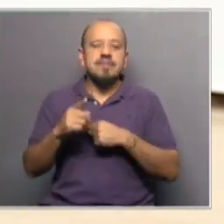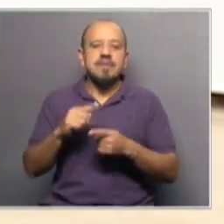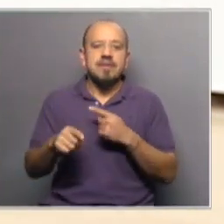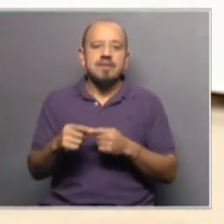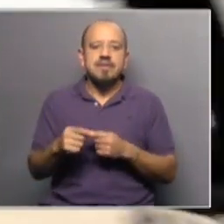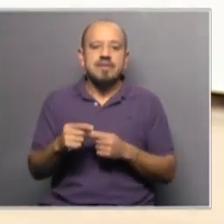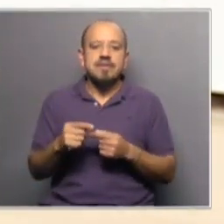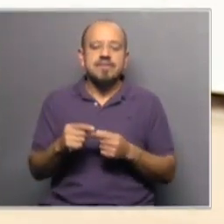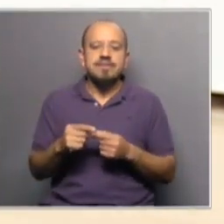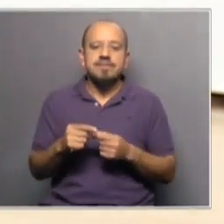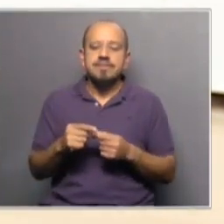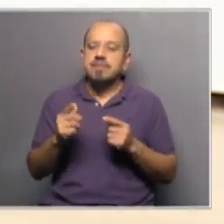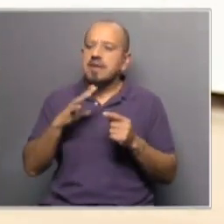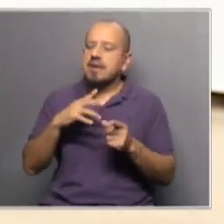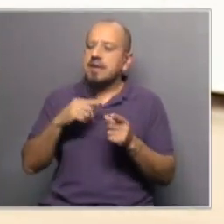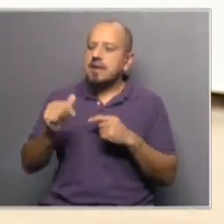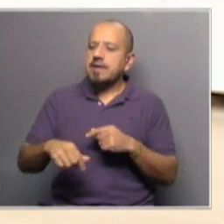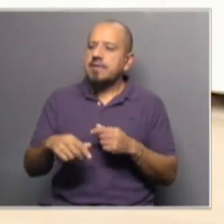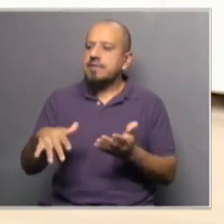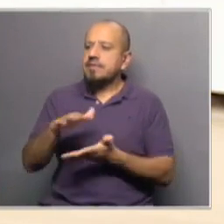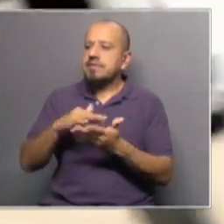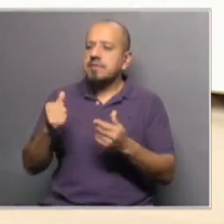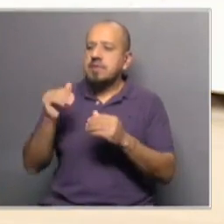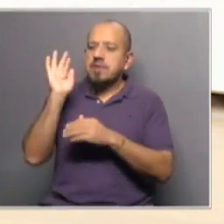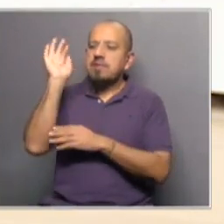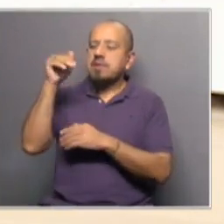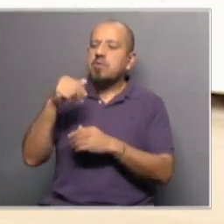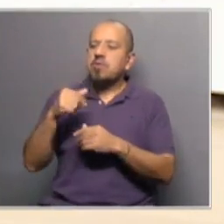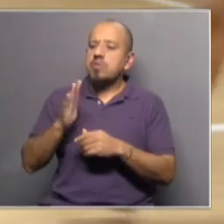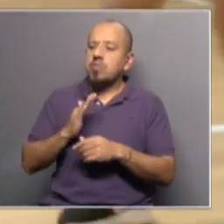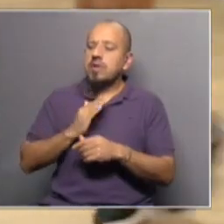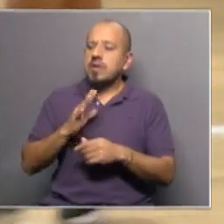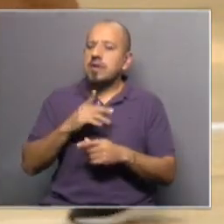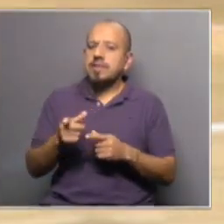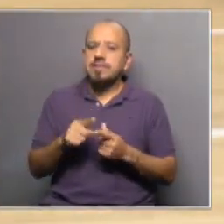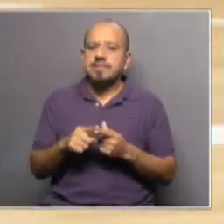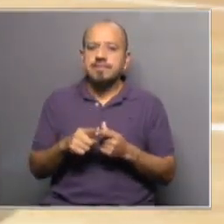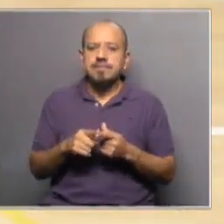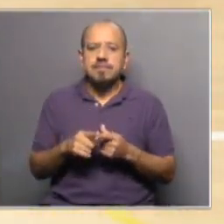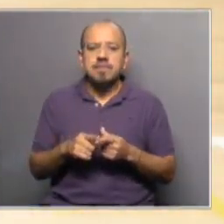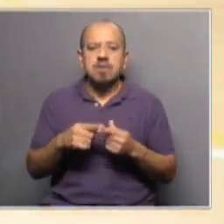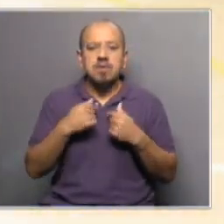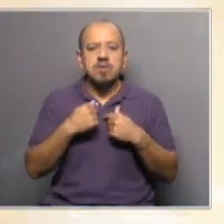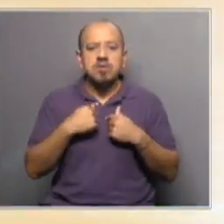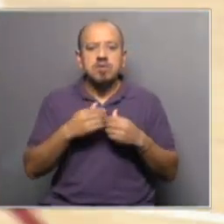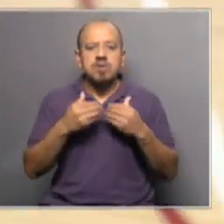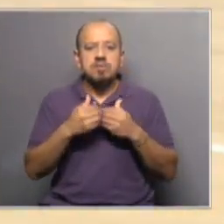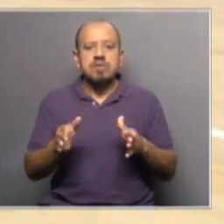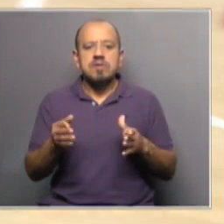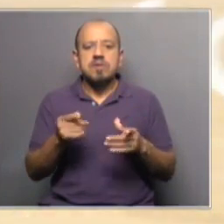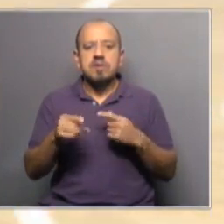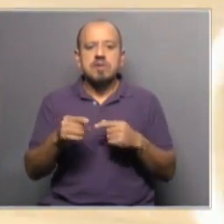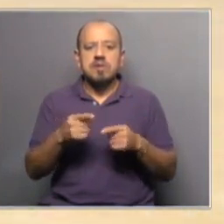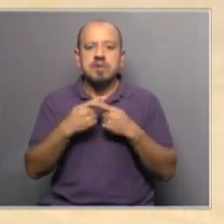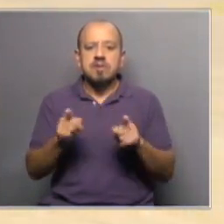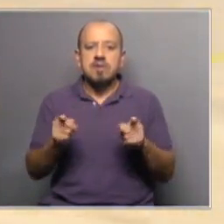4x4. ¿Con qué te encontraste en este ambiente del básquetbol femenino? En realidad, cuando empecé, era totalmente